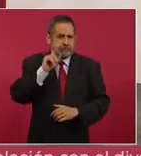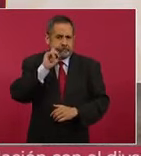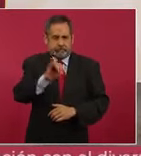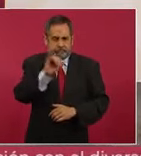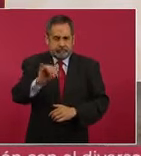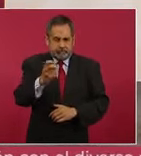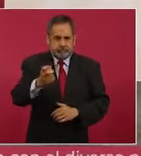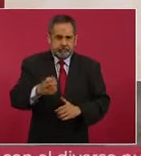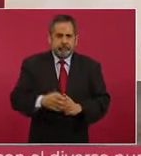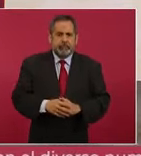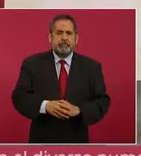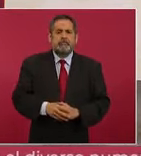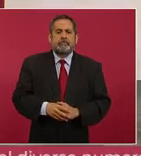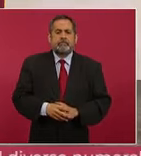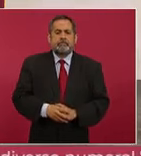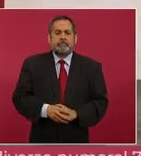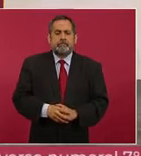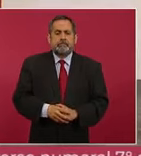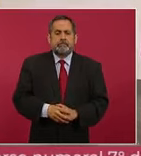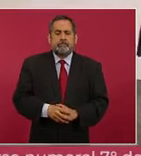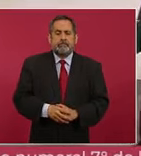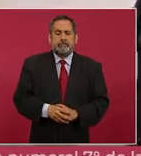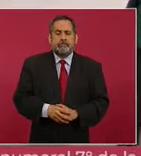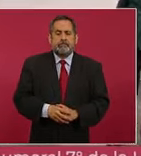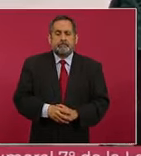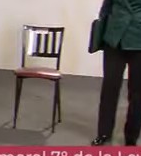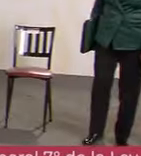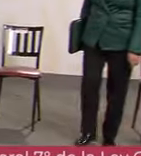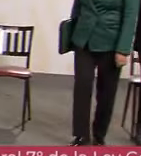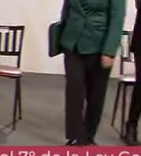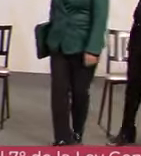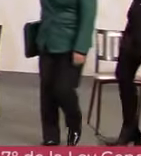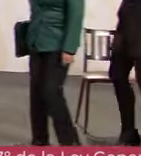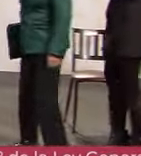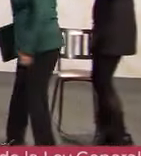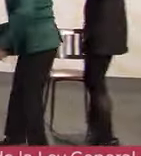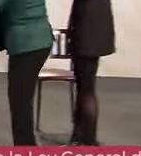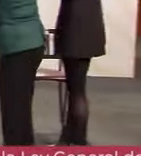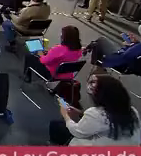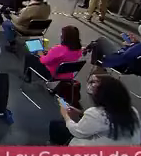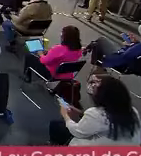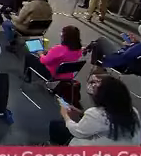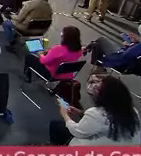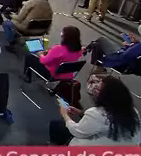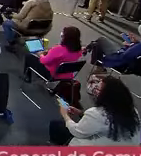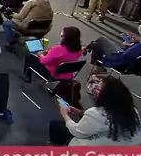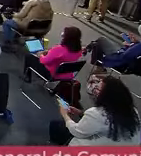jueves. ¿Ya no hay pacto con España, presidente?